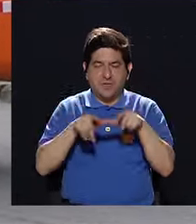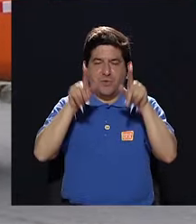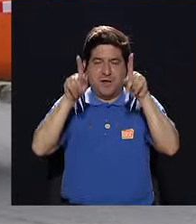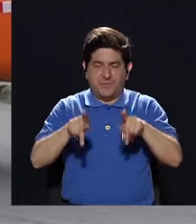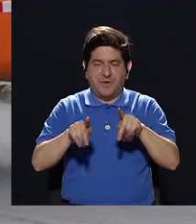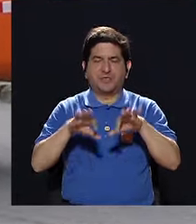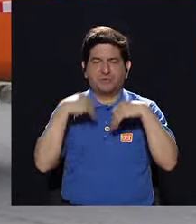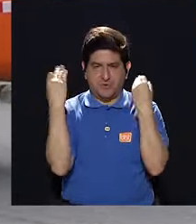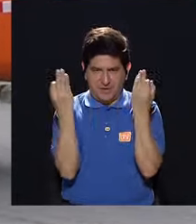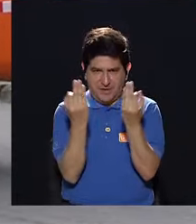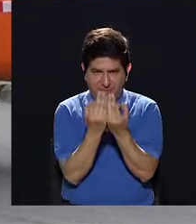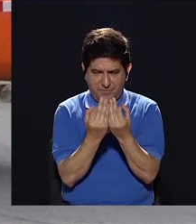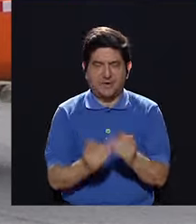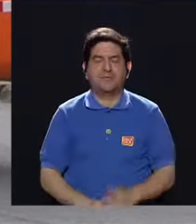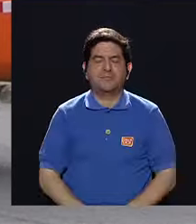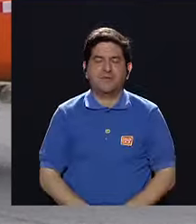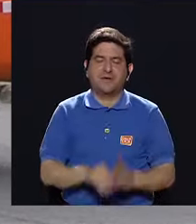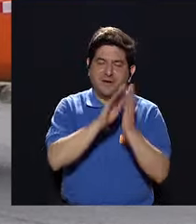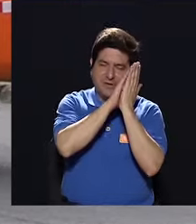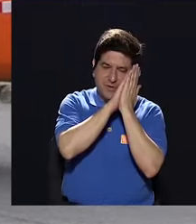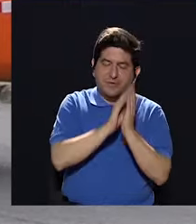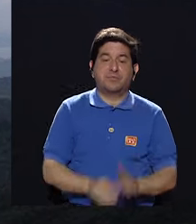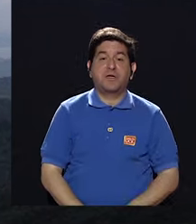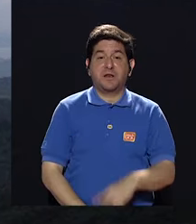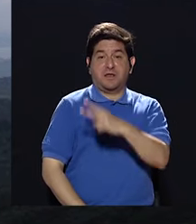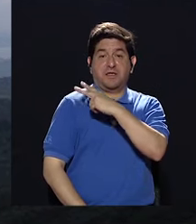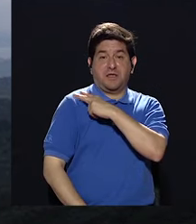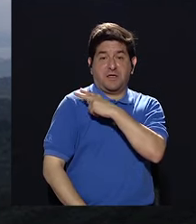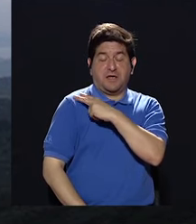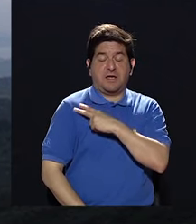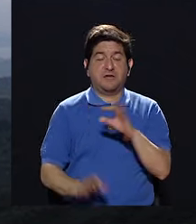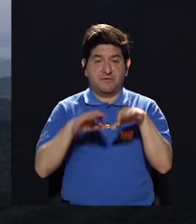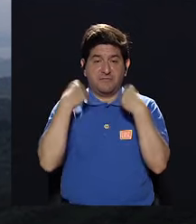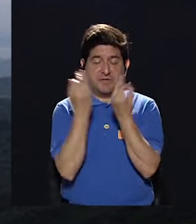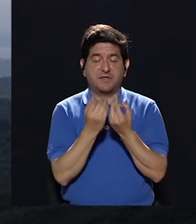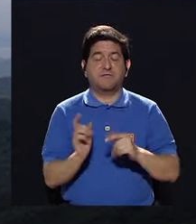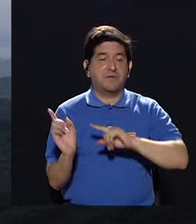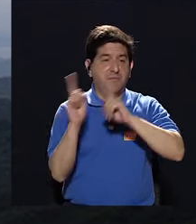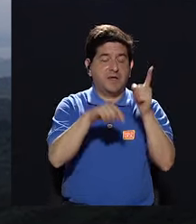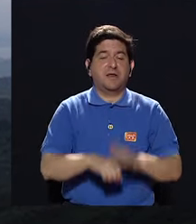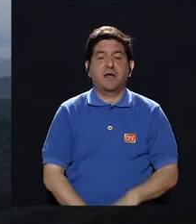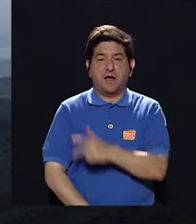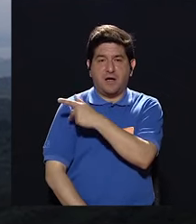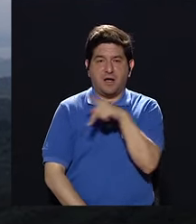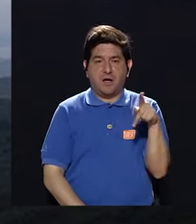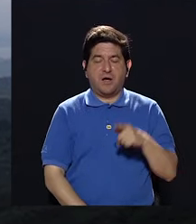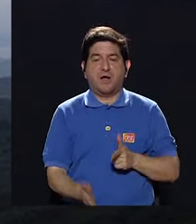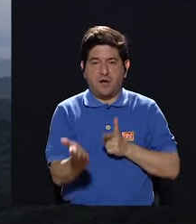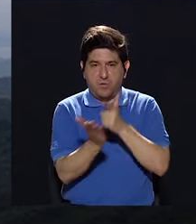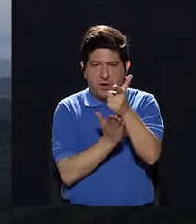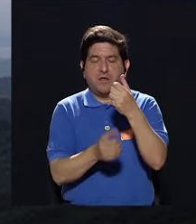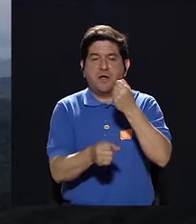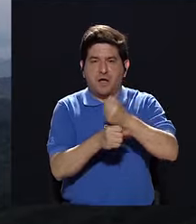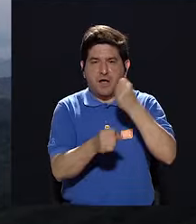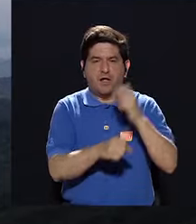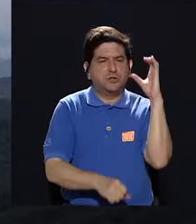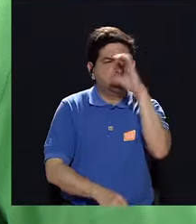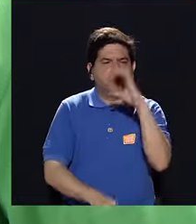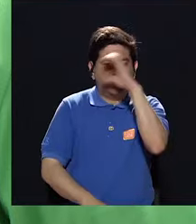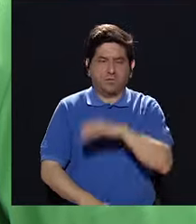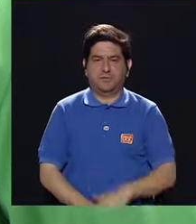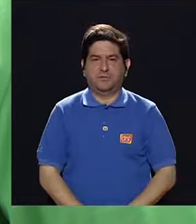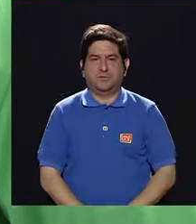donde muchos jefes de familia se desplazan hacia Punta Arenas y Liberia buscando sus fuentes de